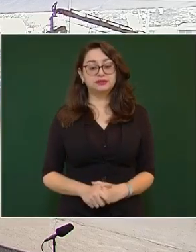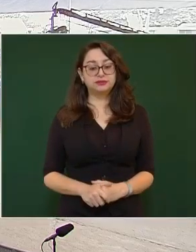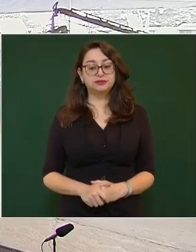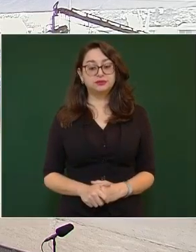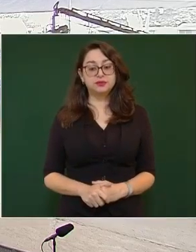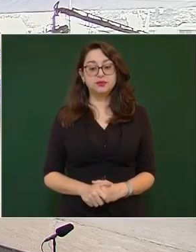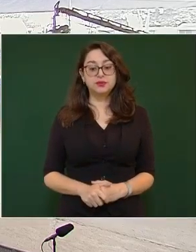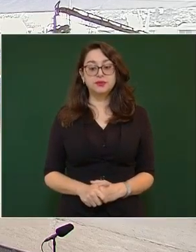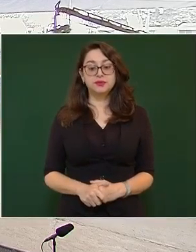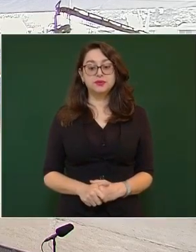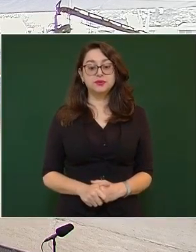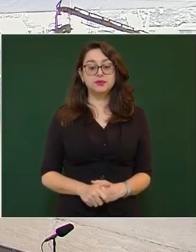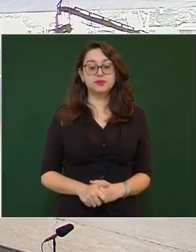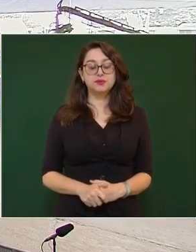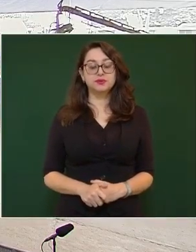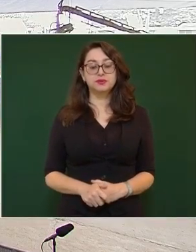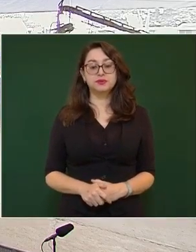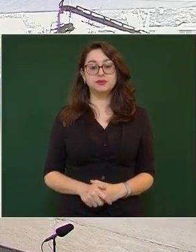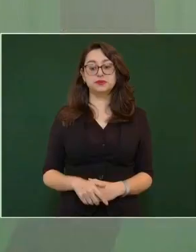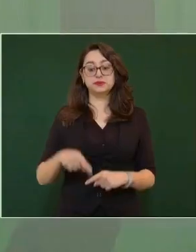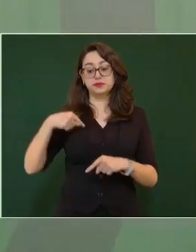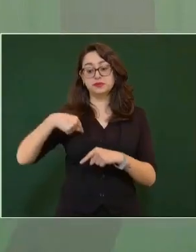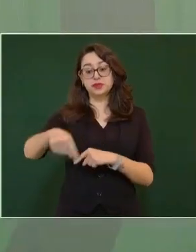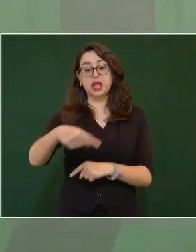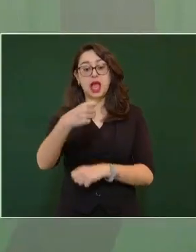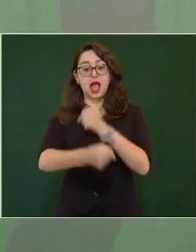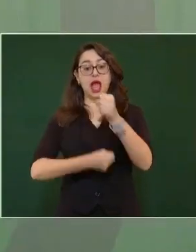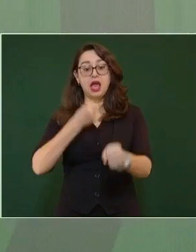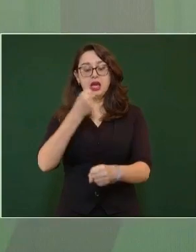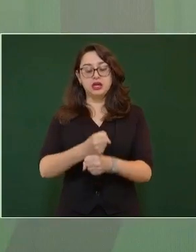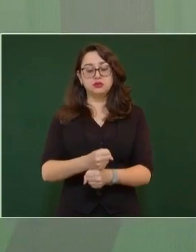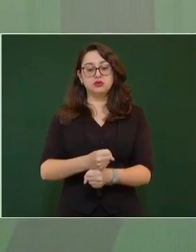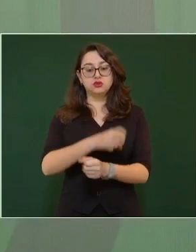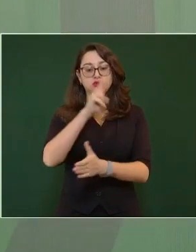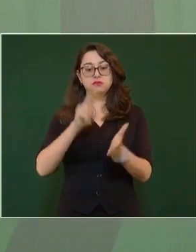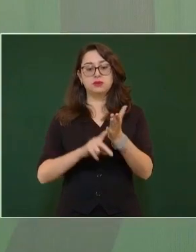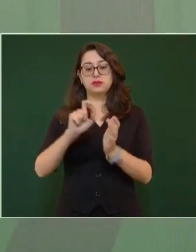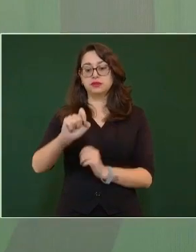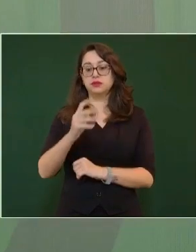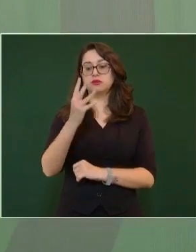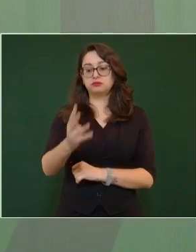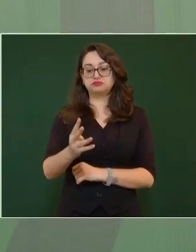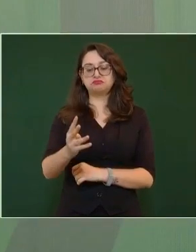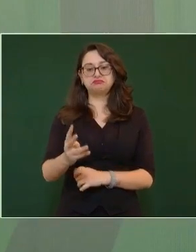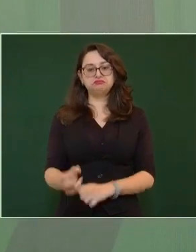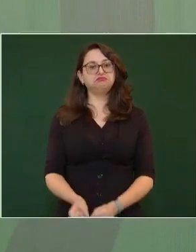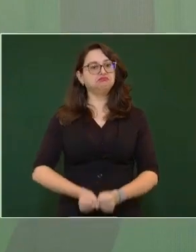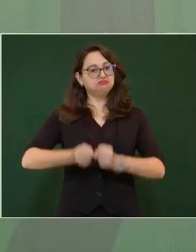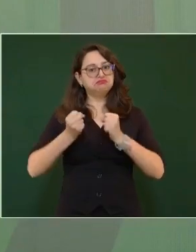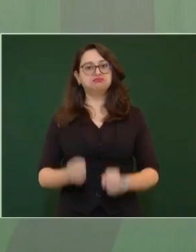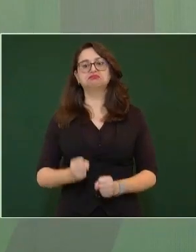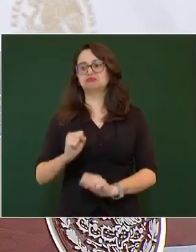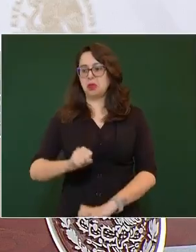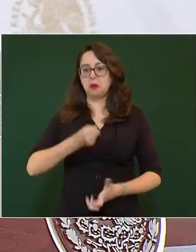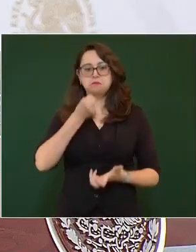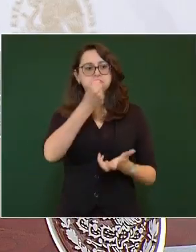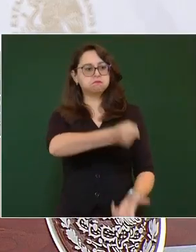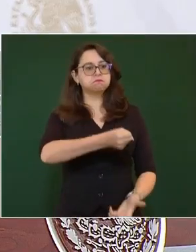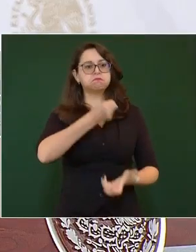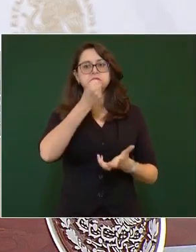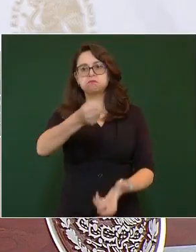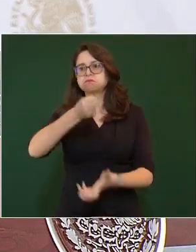Este año tenemos garantizado el presupuesto para todas las obras que vamos